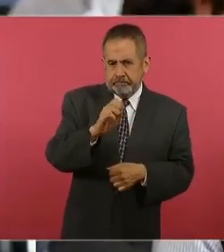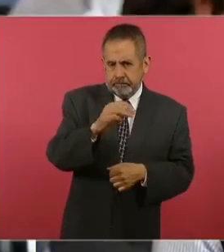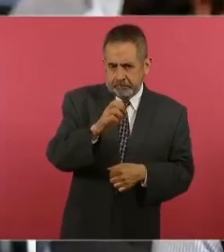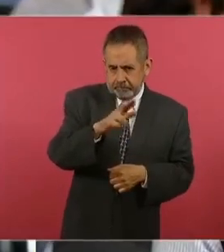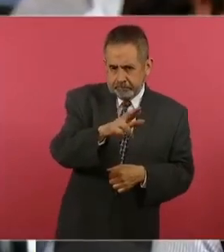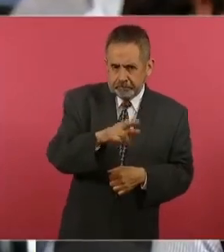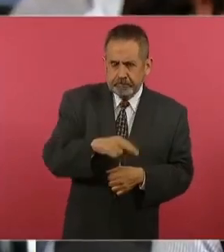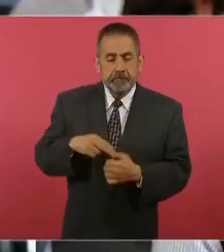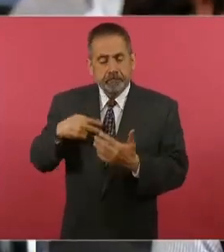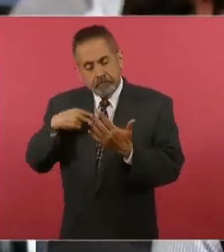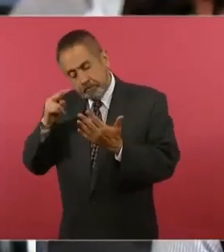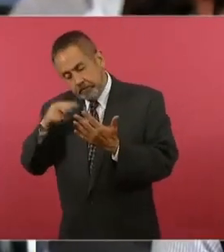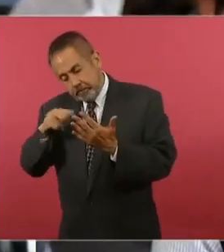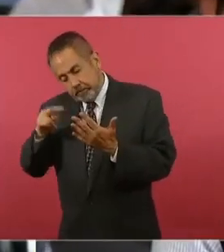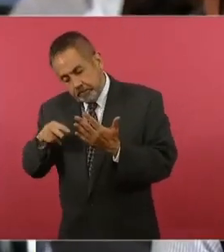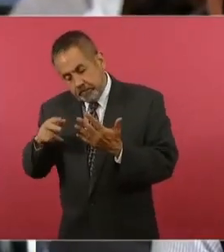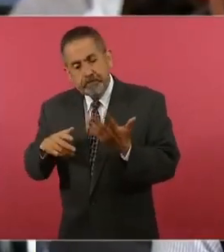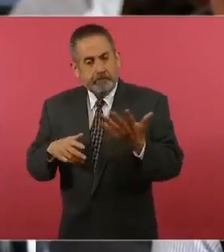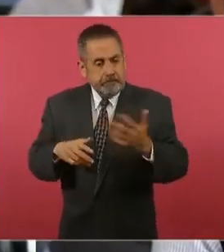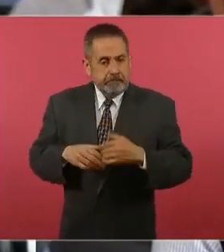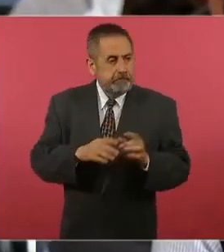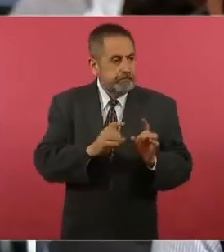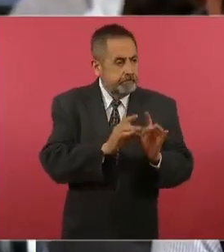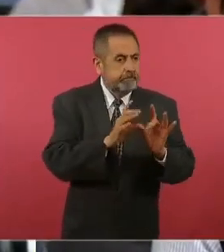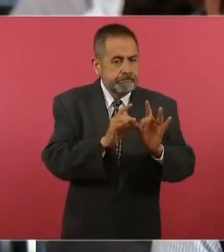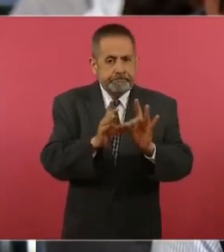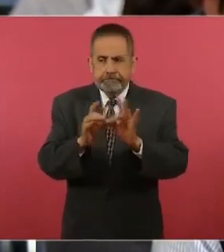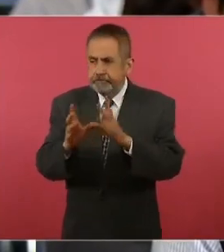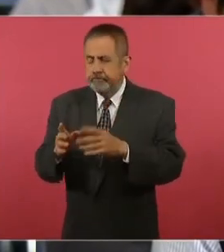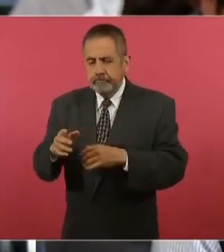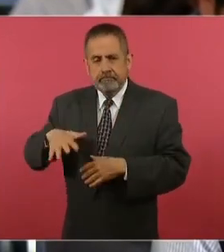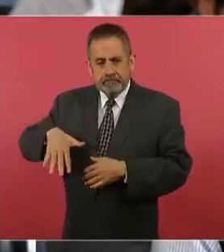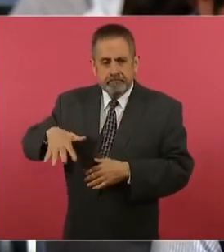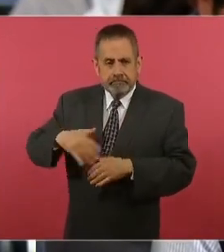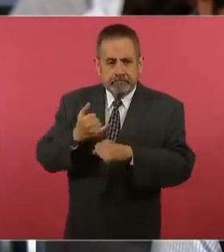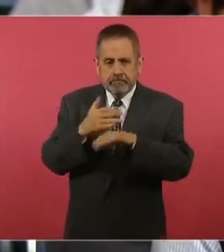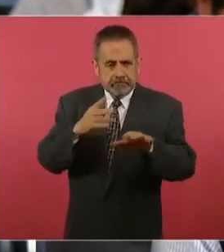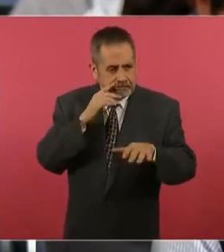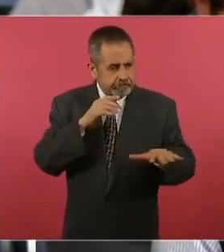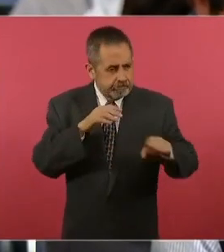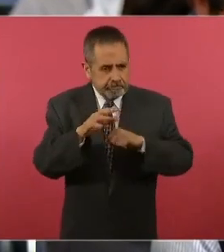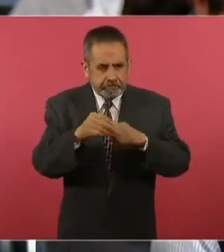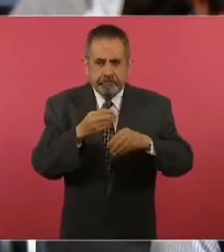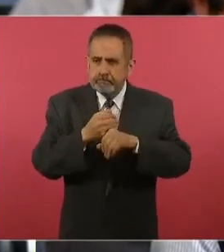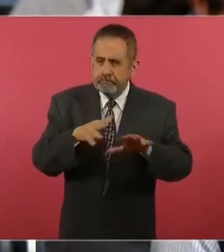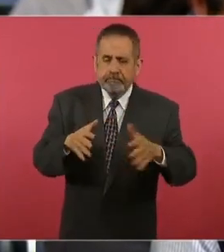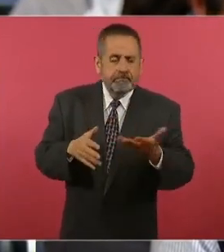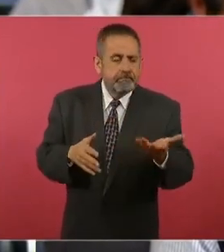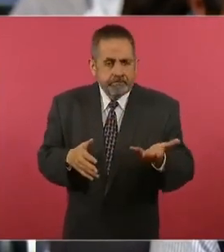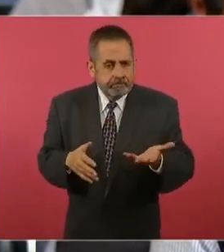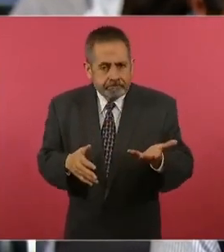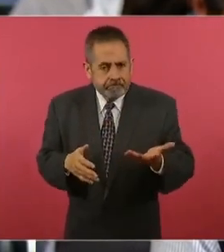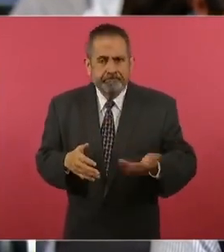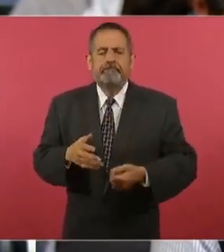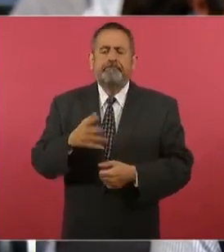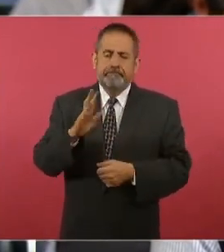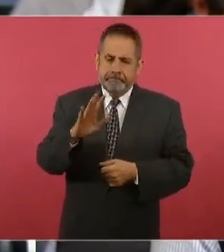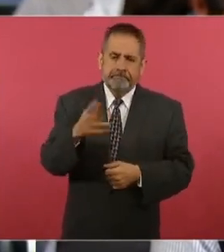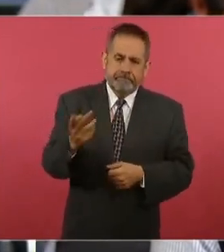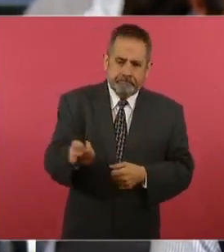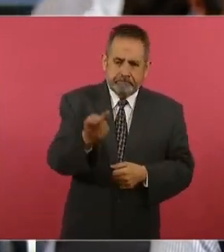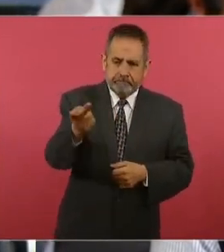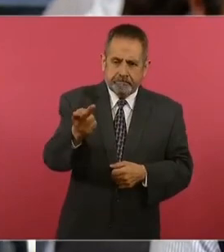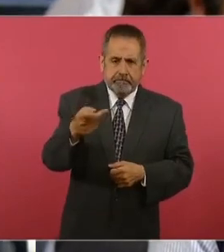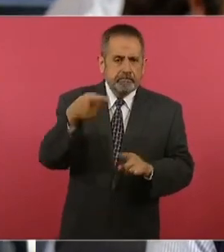Y con todos estos datos, con toda esta información que se ha obtenido, pues una de las preguntas,